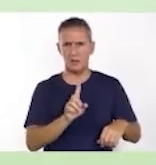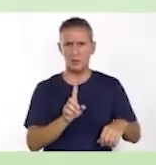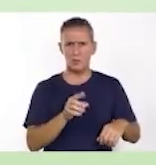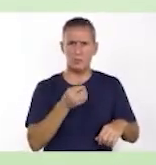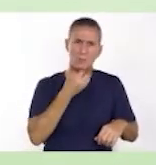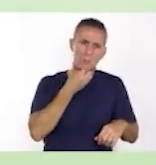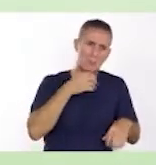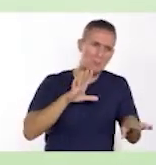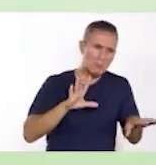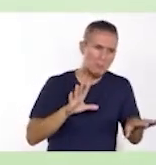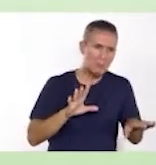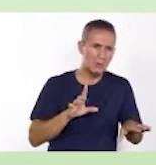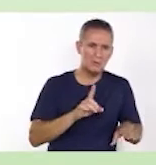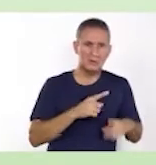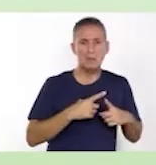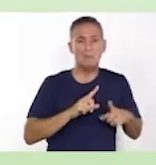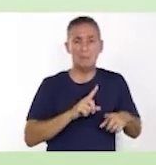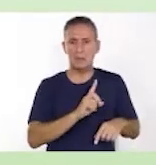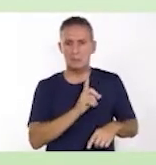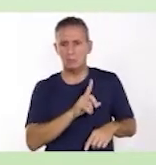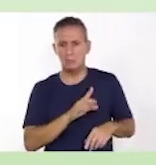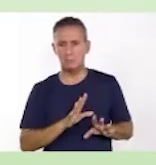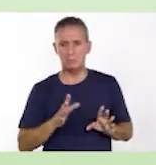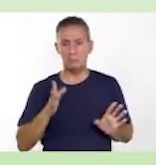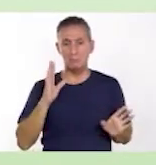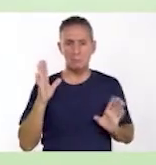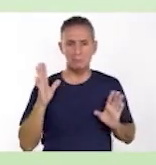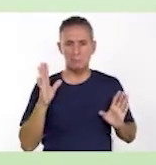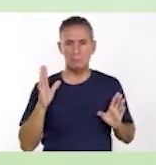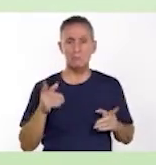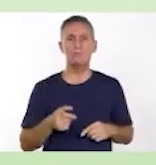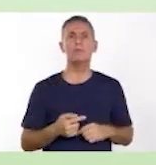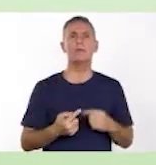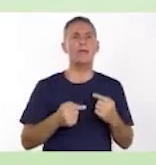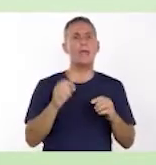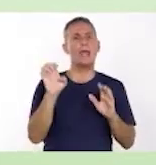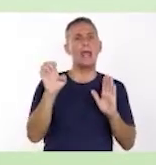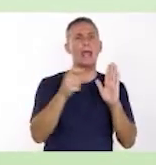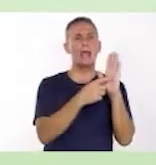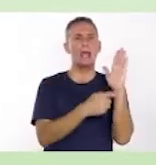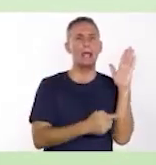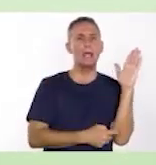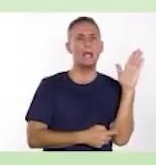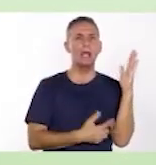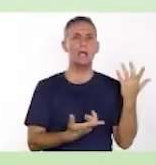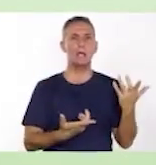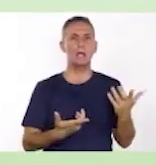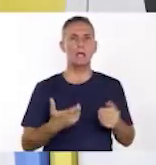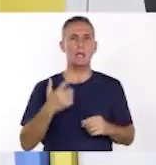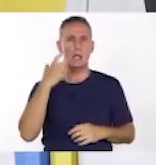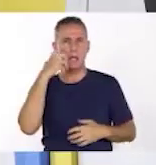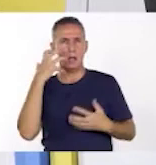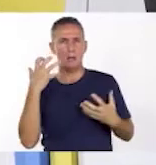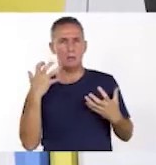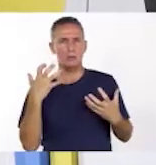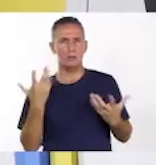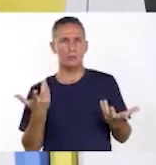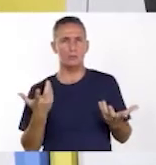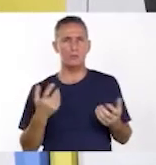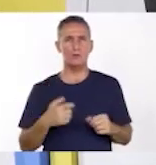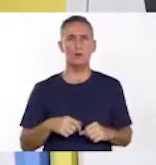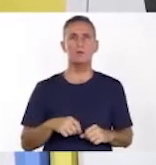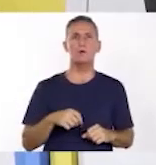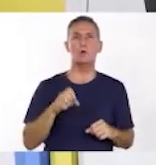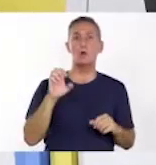Bien, que puede ser y no es. Y elementos autobiográficos. Elementos importantes.